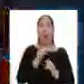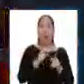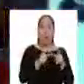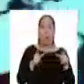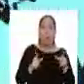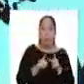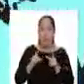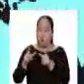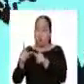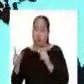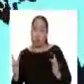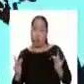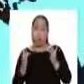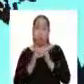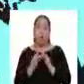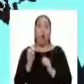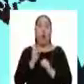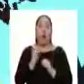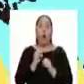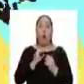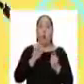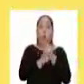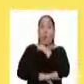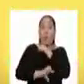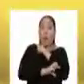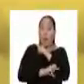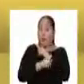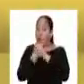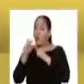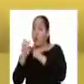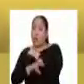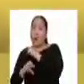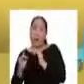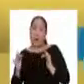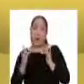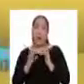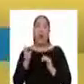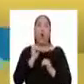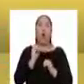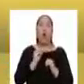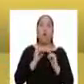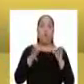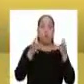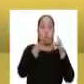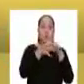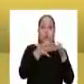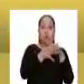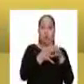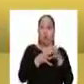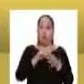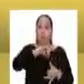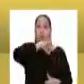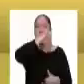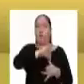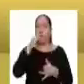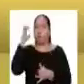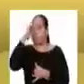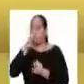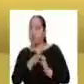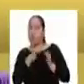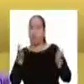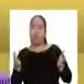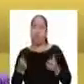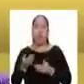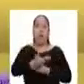y hasta un continente con otro. Las redes viales son muy importantes porque permite intercambio comercial